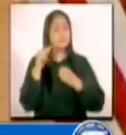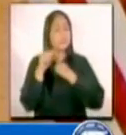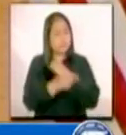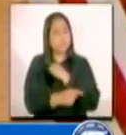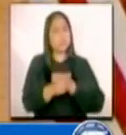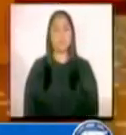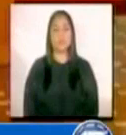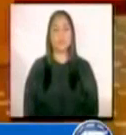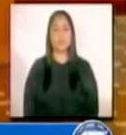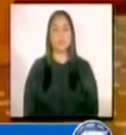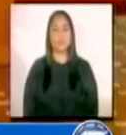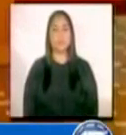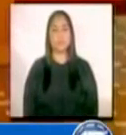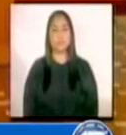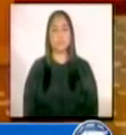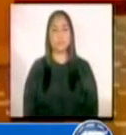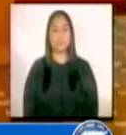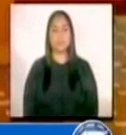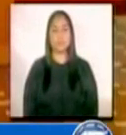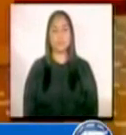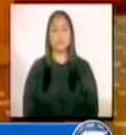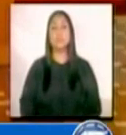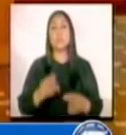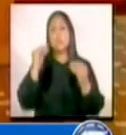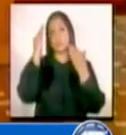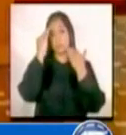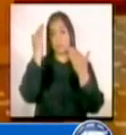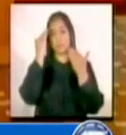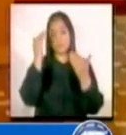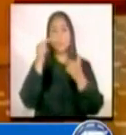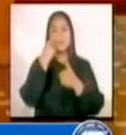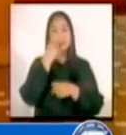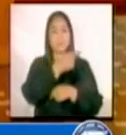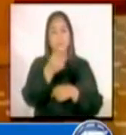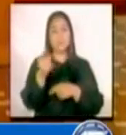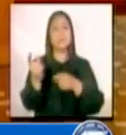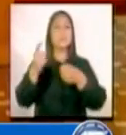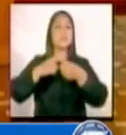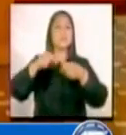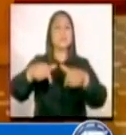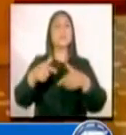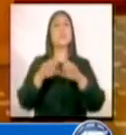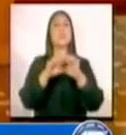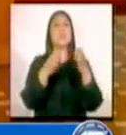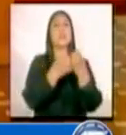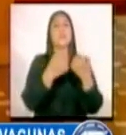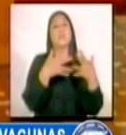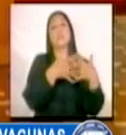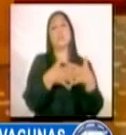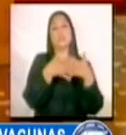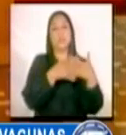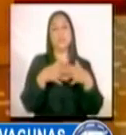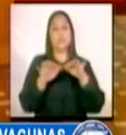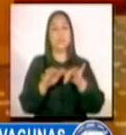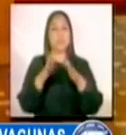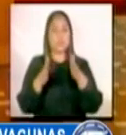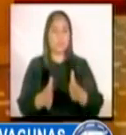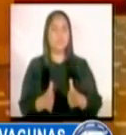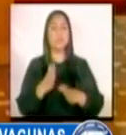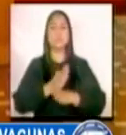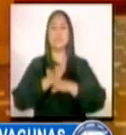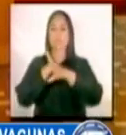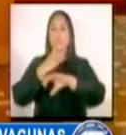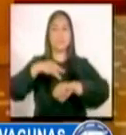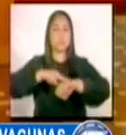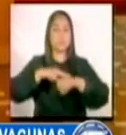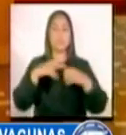Nuestro compromiso de promover la salud y bienestar de nuestras familias y nuestros trabajadores es una muy alta